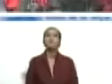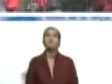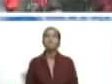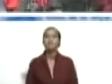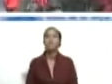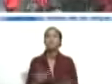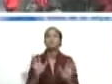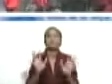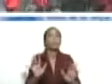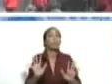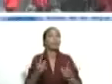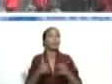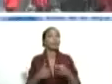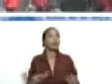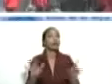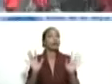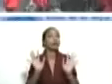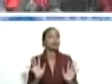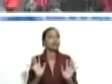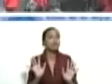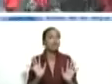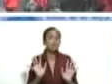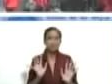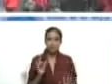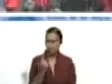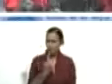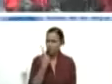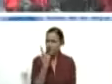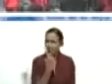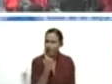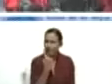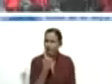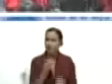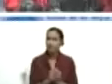Pero no basta solo con rezar.